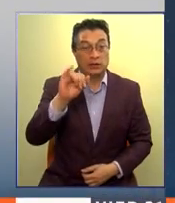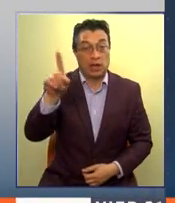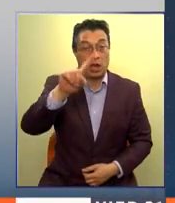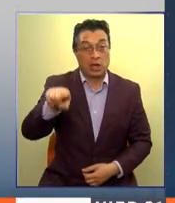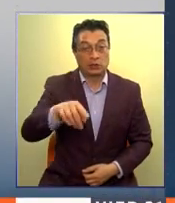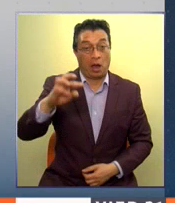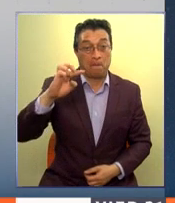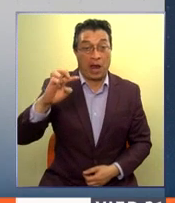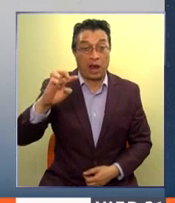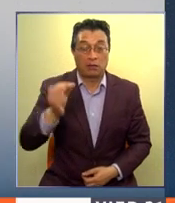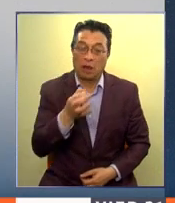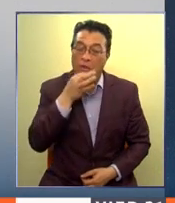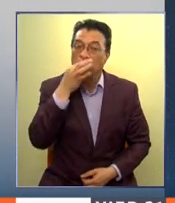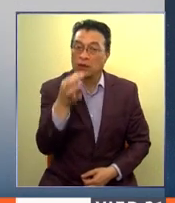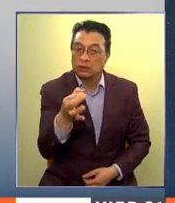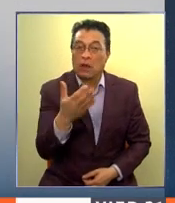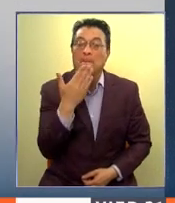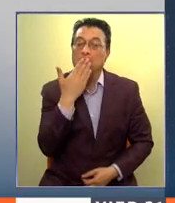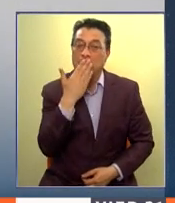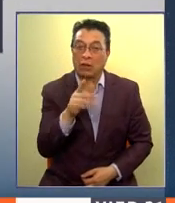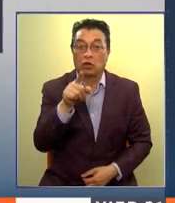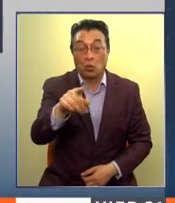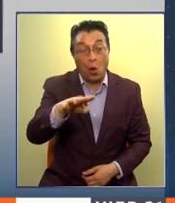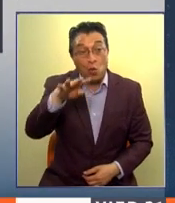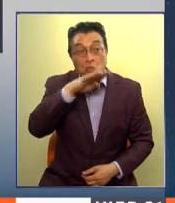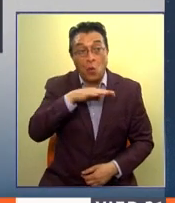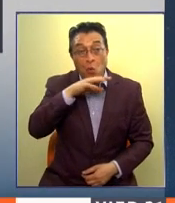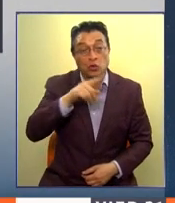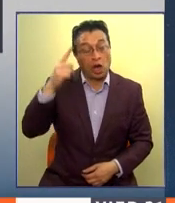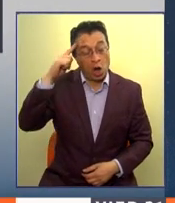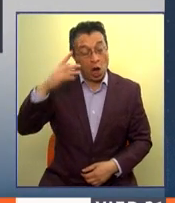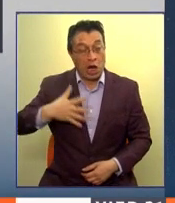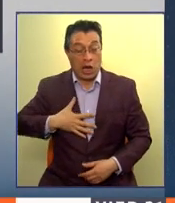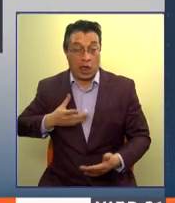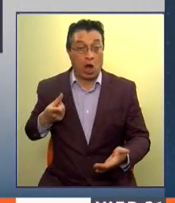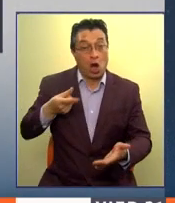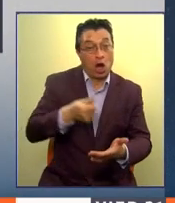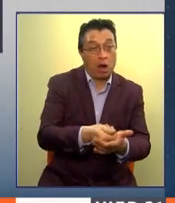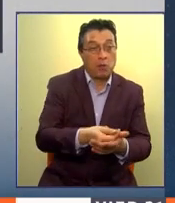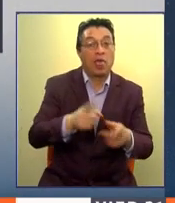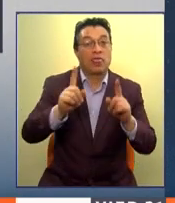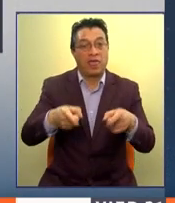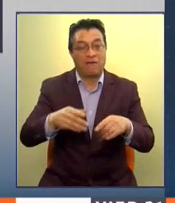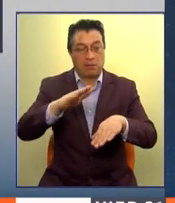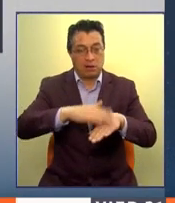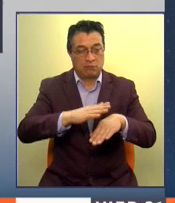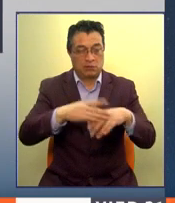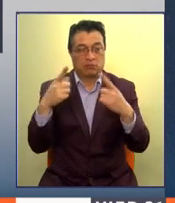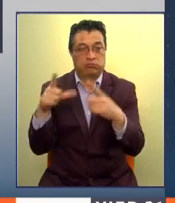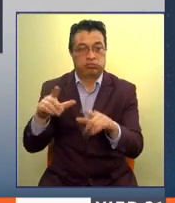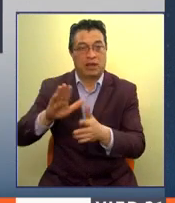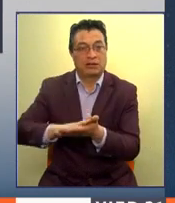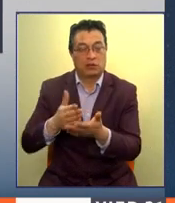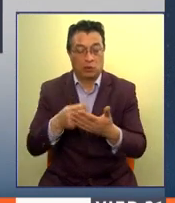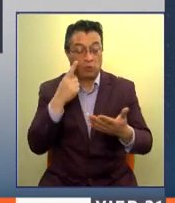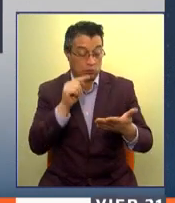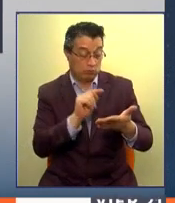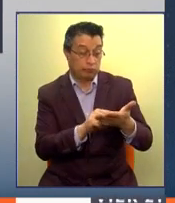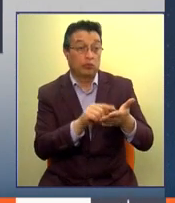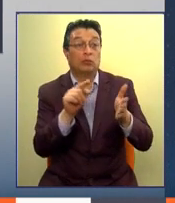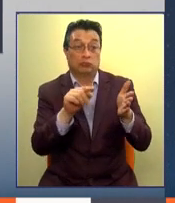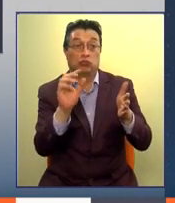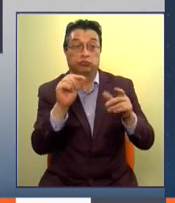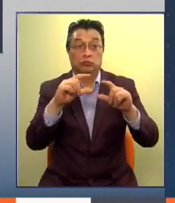verificar que el producto que usted esté utilizando que piensa adquirir cuente con un registro sanitario el cual puede corroborar el registro sanitario